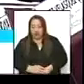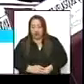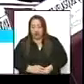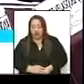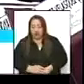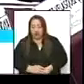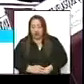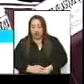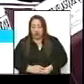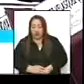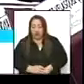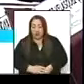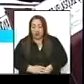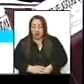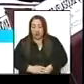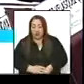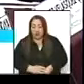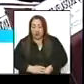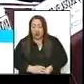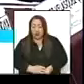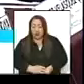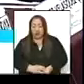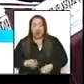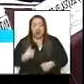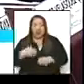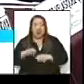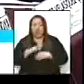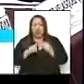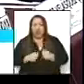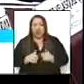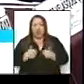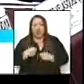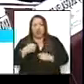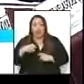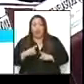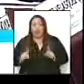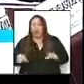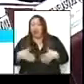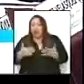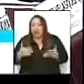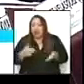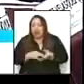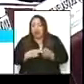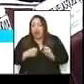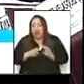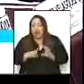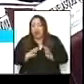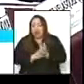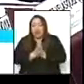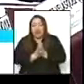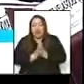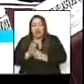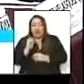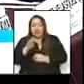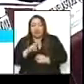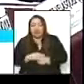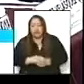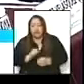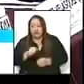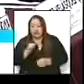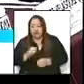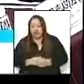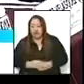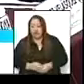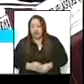en la vida política, y debería ser en toda la vida social. Pero tampoco deja de ser interesante acotar que existe